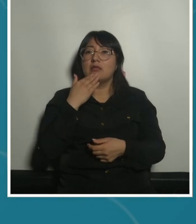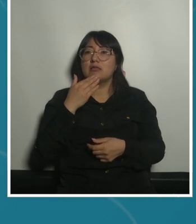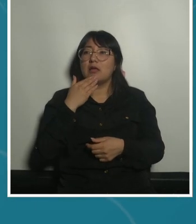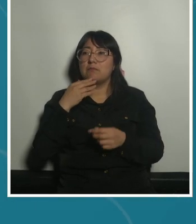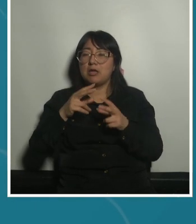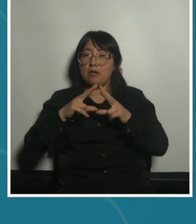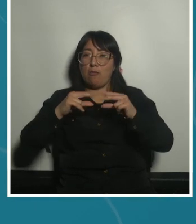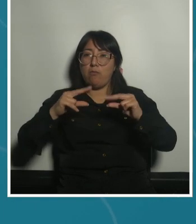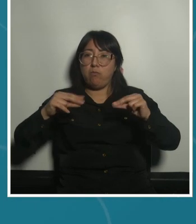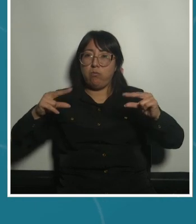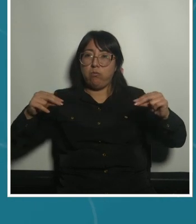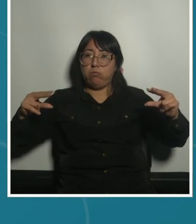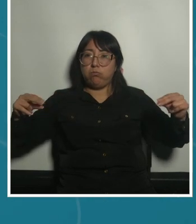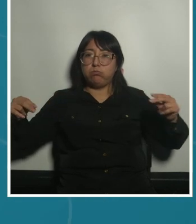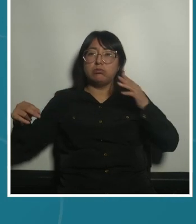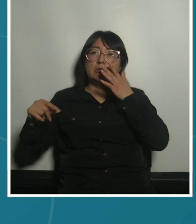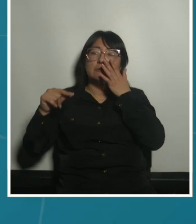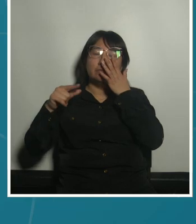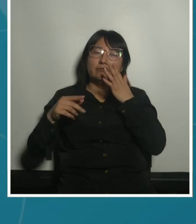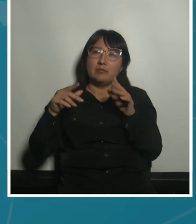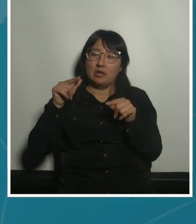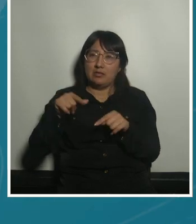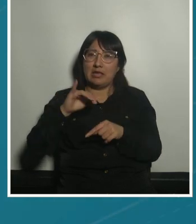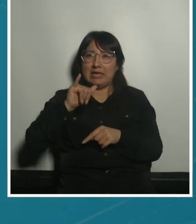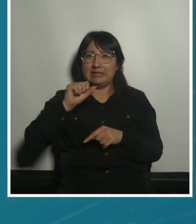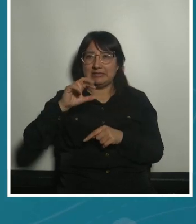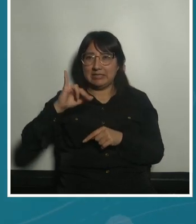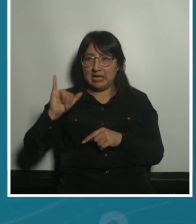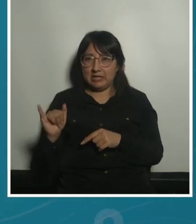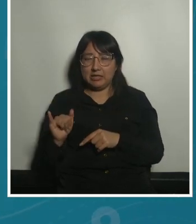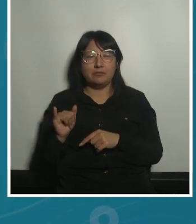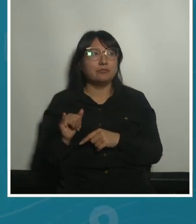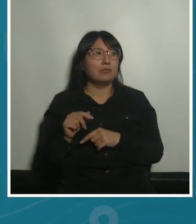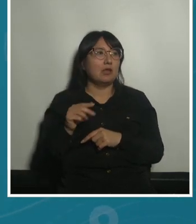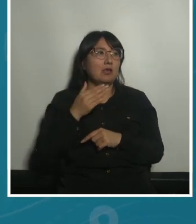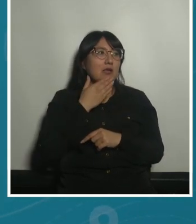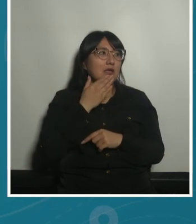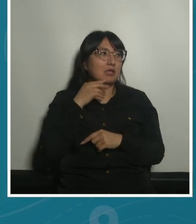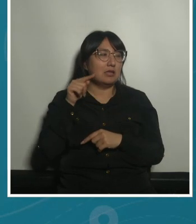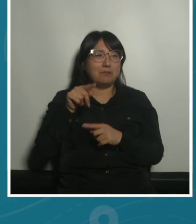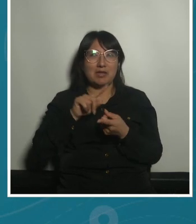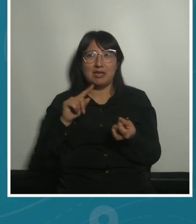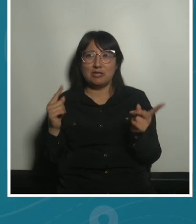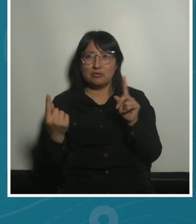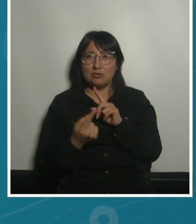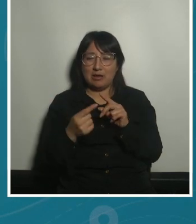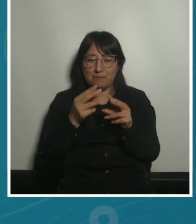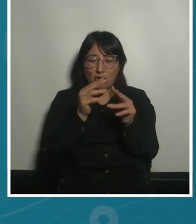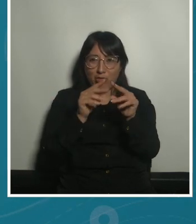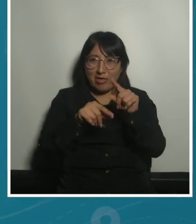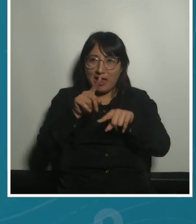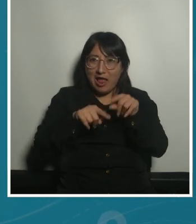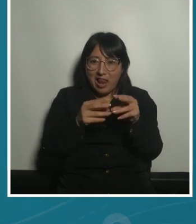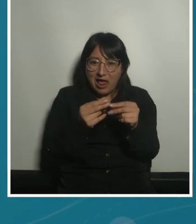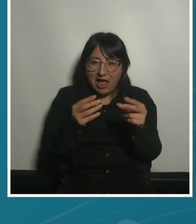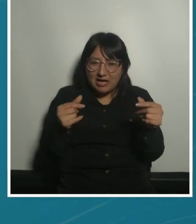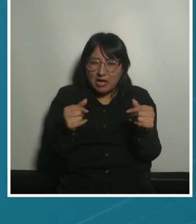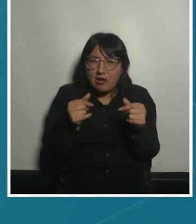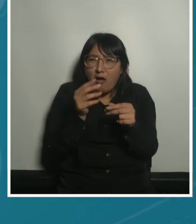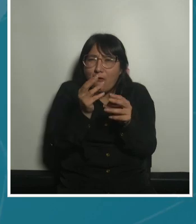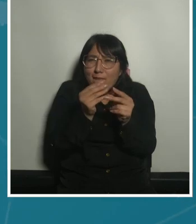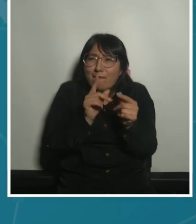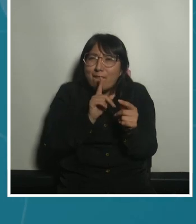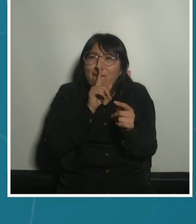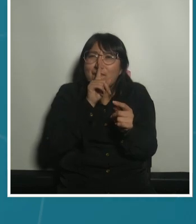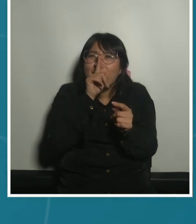de influencia de la zona del Yali, y generó entonces un recambio de la arena fina que tenía ahí, y la